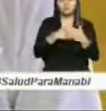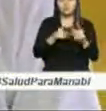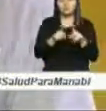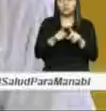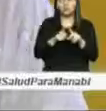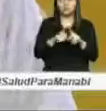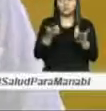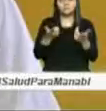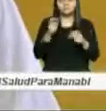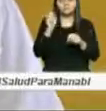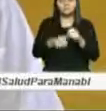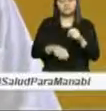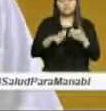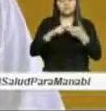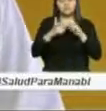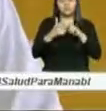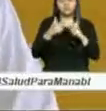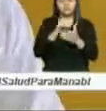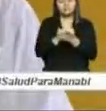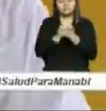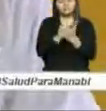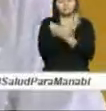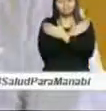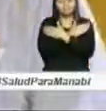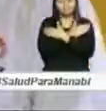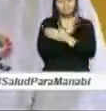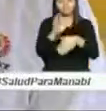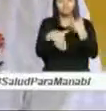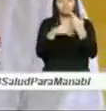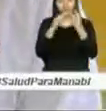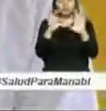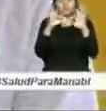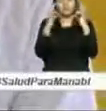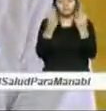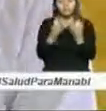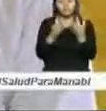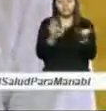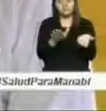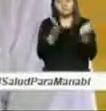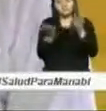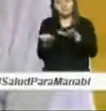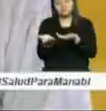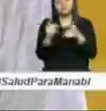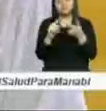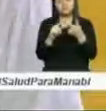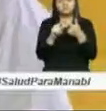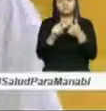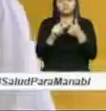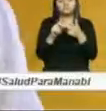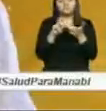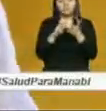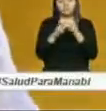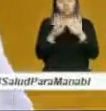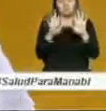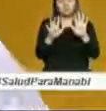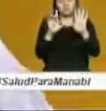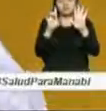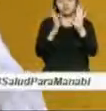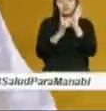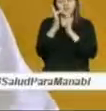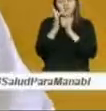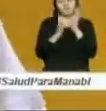con esa tragedia. Y nuestro abrazo solidario nuevamente a los familiares de los fallecidos aquel nefasto 16 de abril. Pero